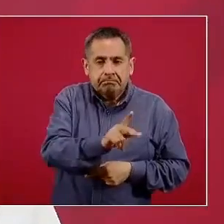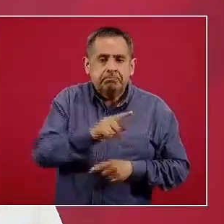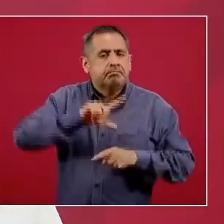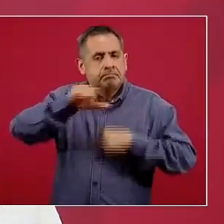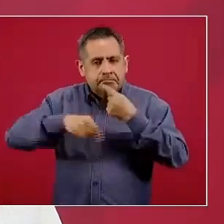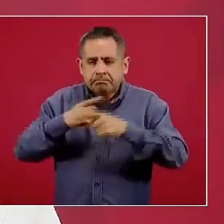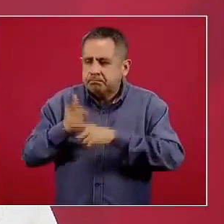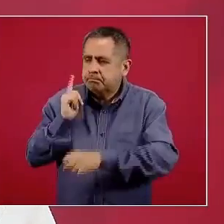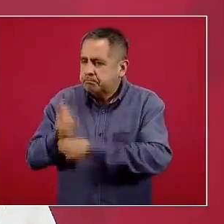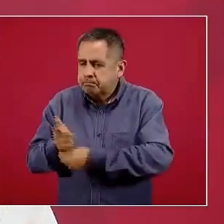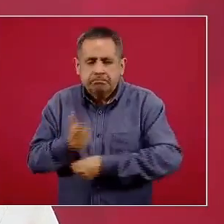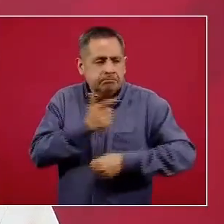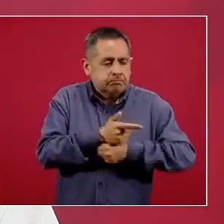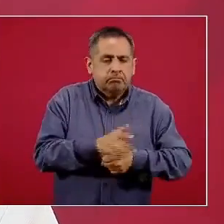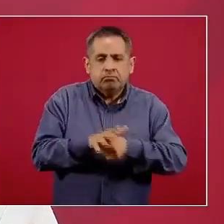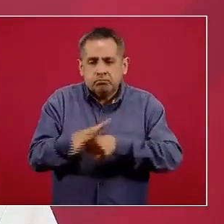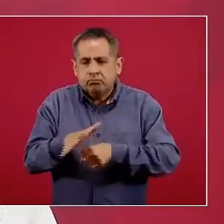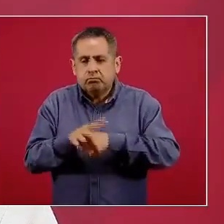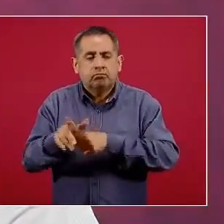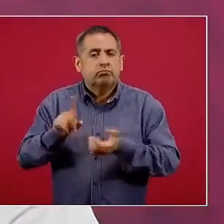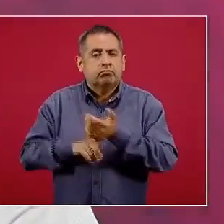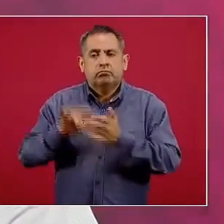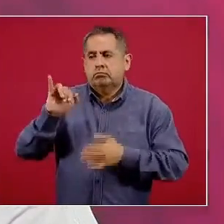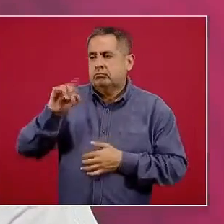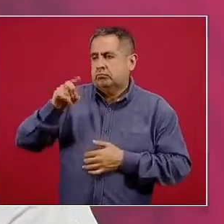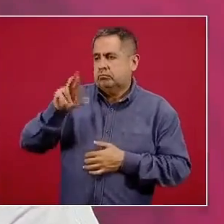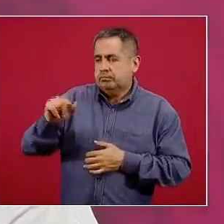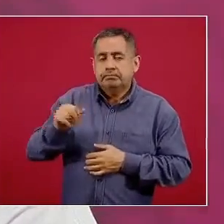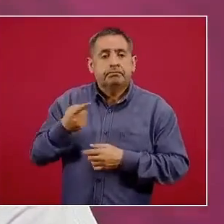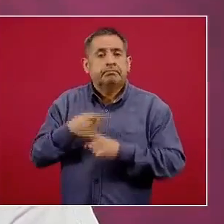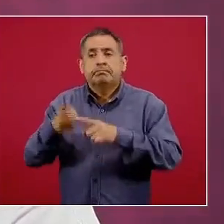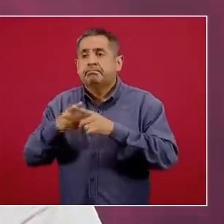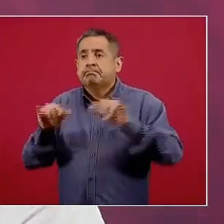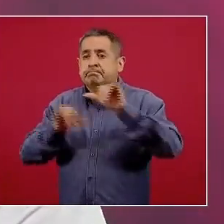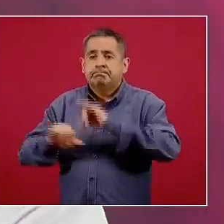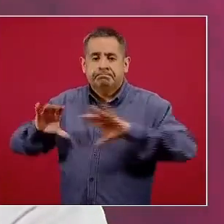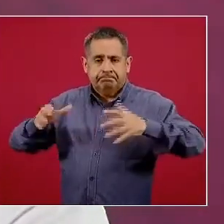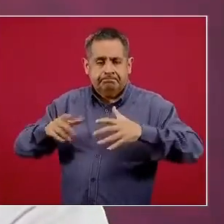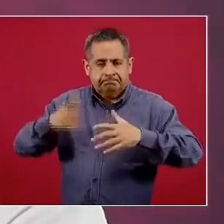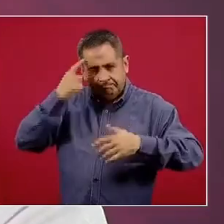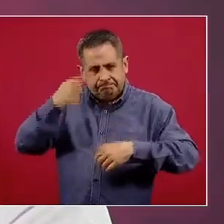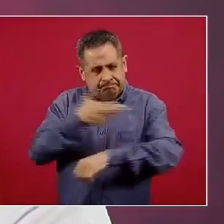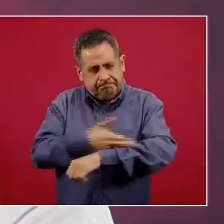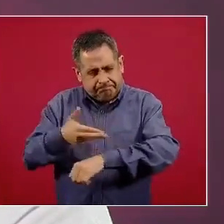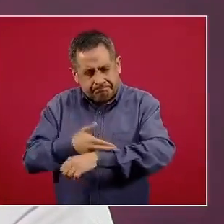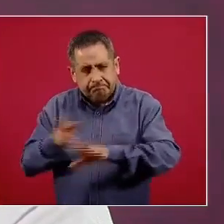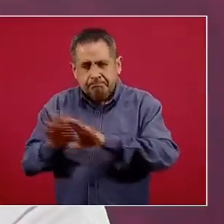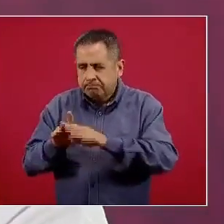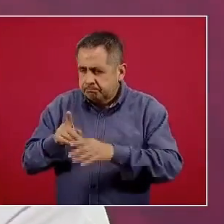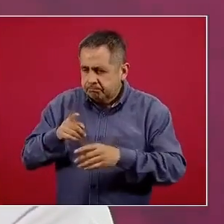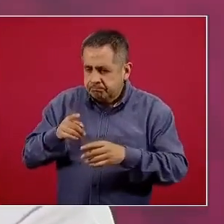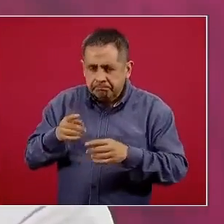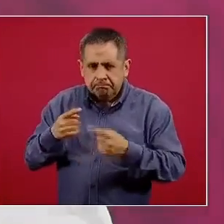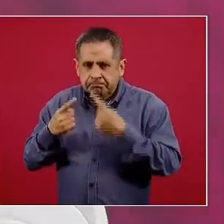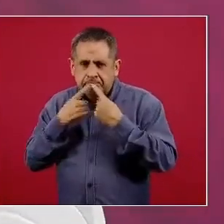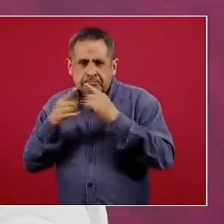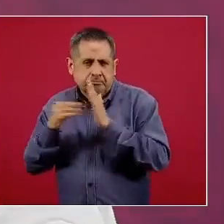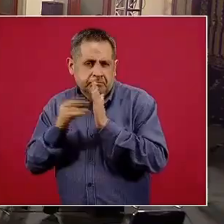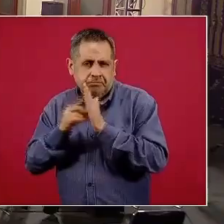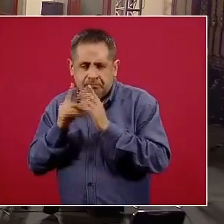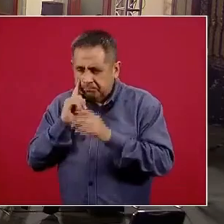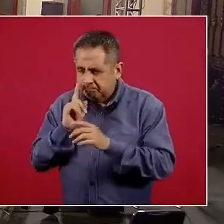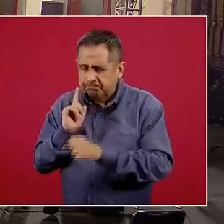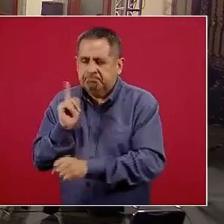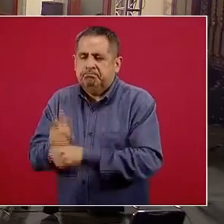algunas previsiones que tiene el INDRE y la red de laboratorios sobre los métodos de laboratorio necesarios